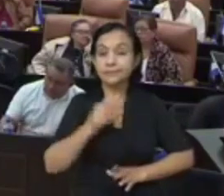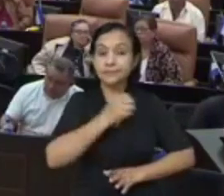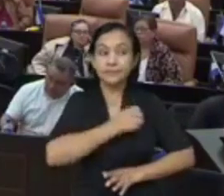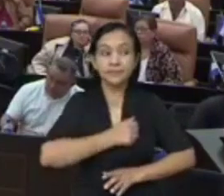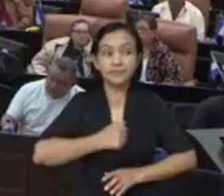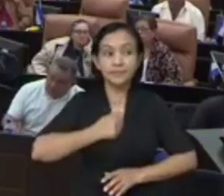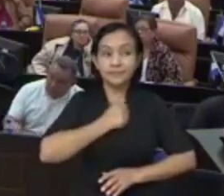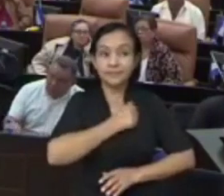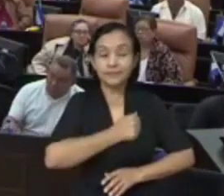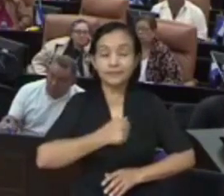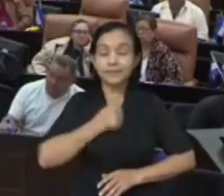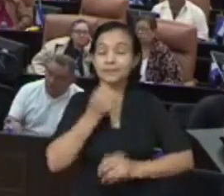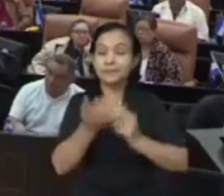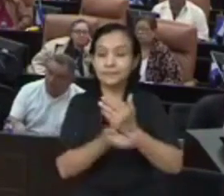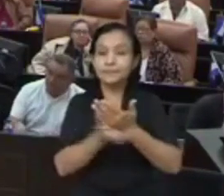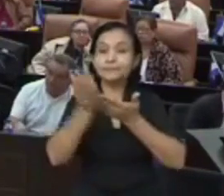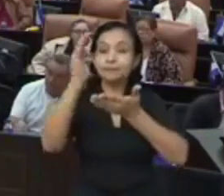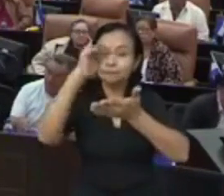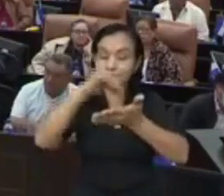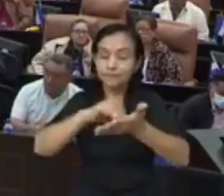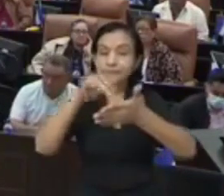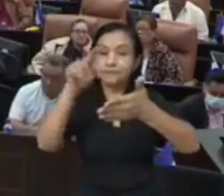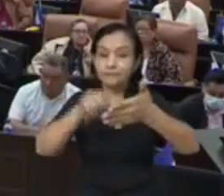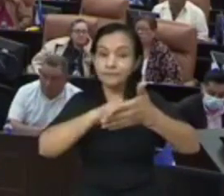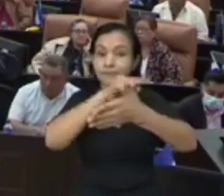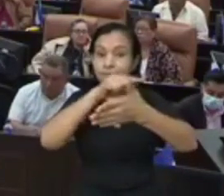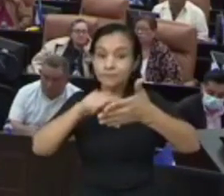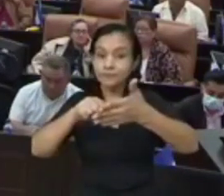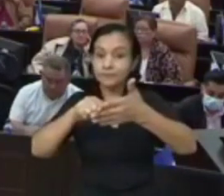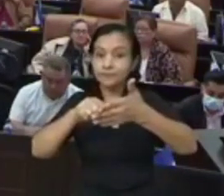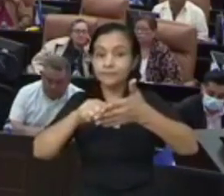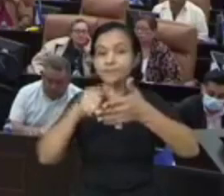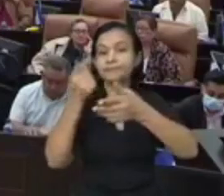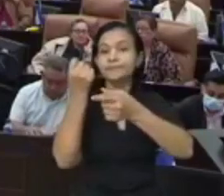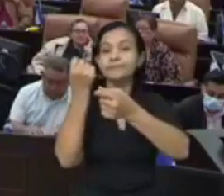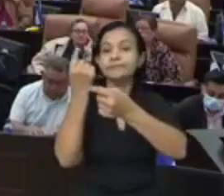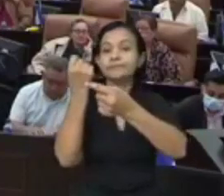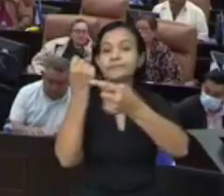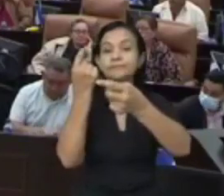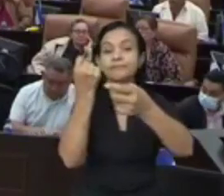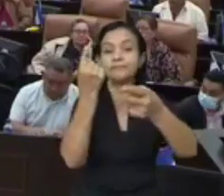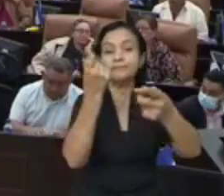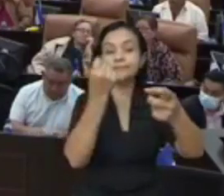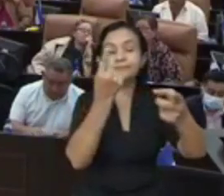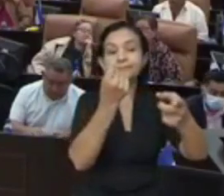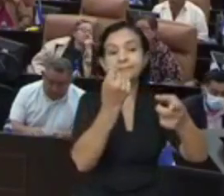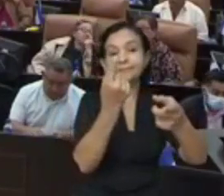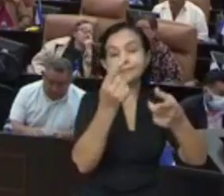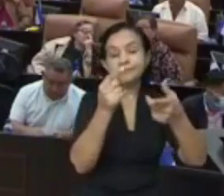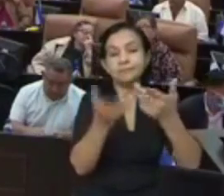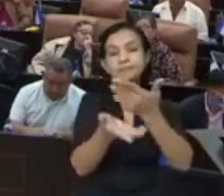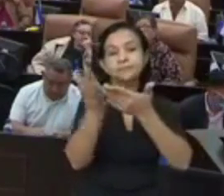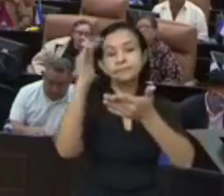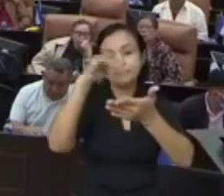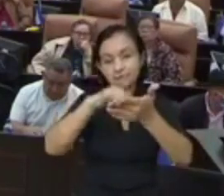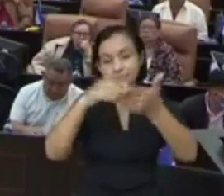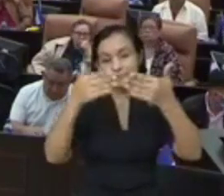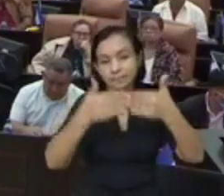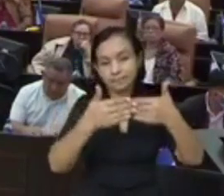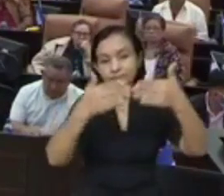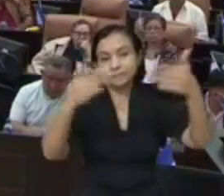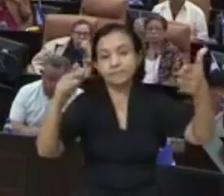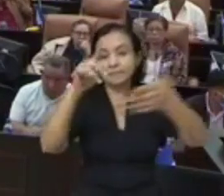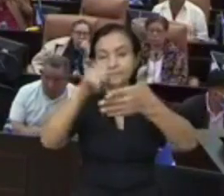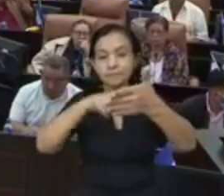Disculpen, vamos a repetir la votación por los que no se habían marcado. Se abre la